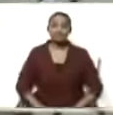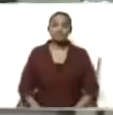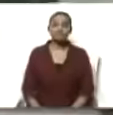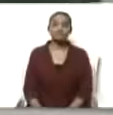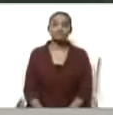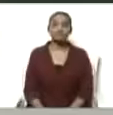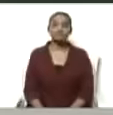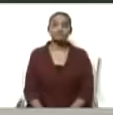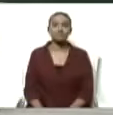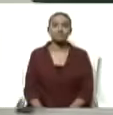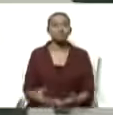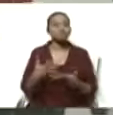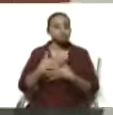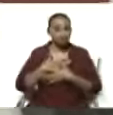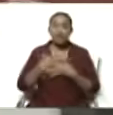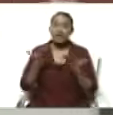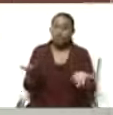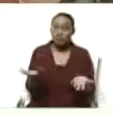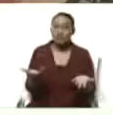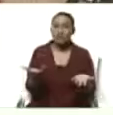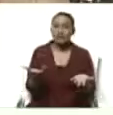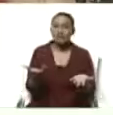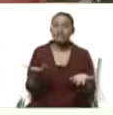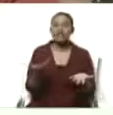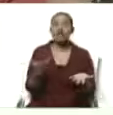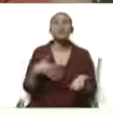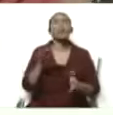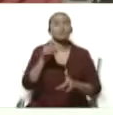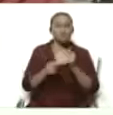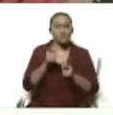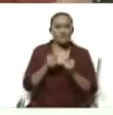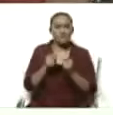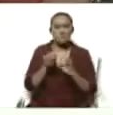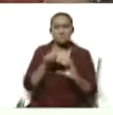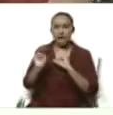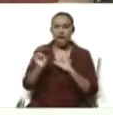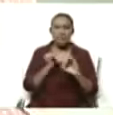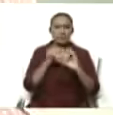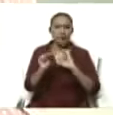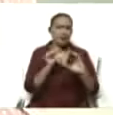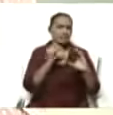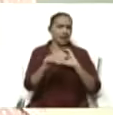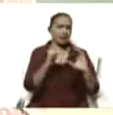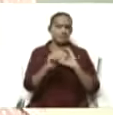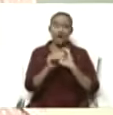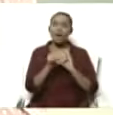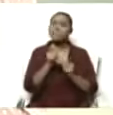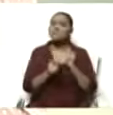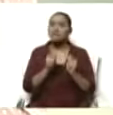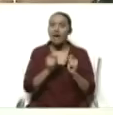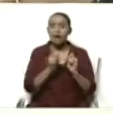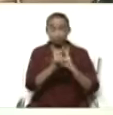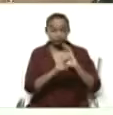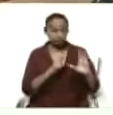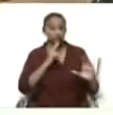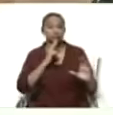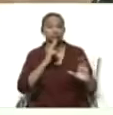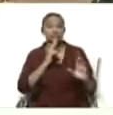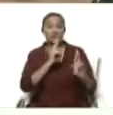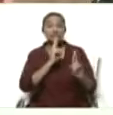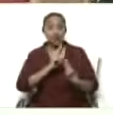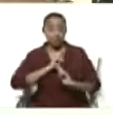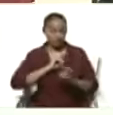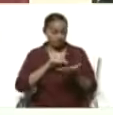mira nosotros mandamos mir ni una cantidad de mensajes pa pa pa y recibimos la respuesta la respuesta que recibimos es